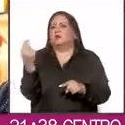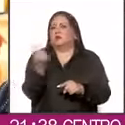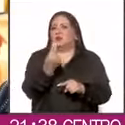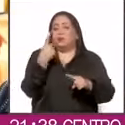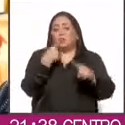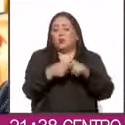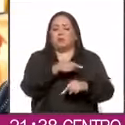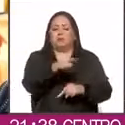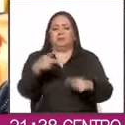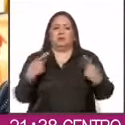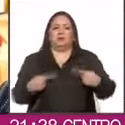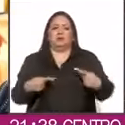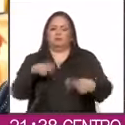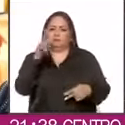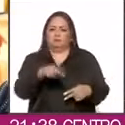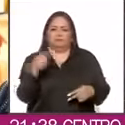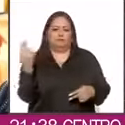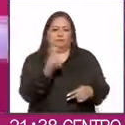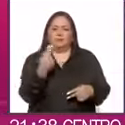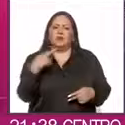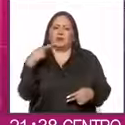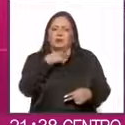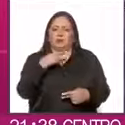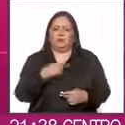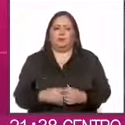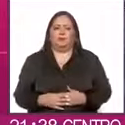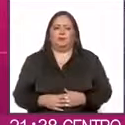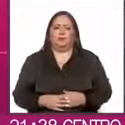la gente es necesario actuar.